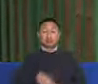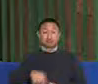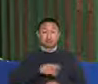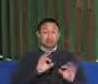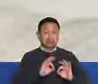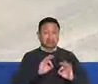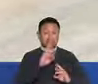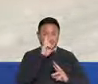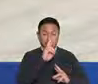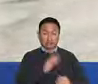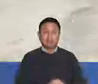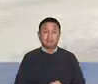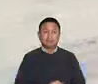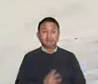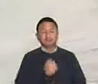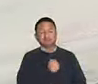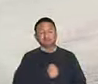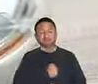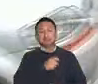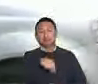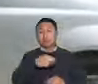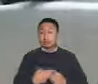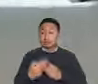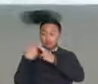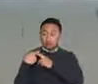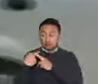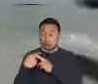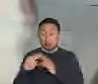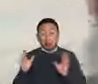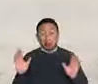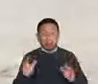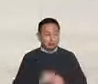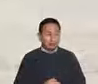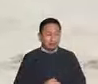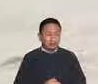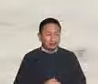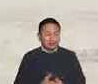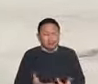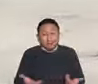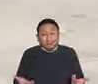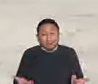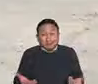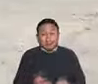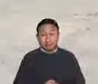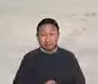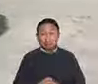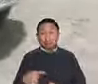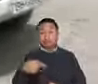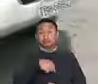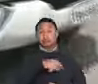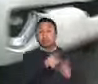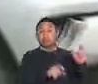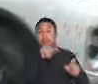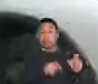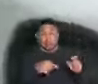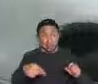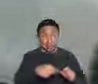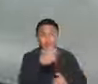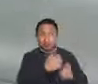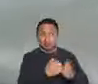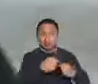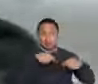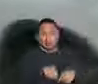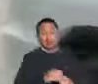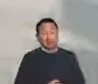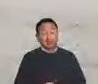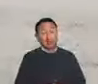por las calles. Lamentan que nadie asuma la responsabilidad y busque una solución. Mientras tanto, son los ciudadanos quienes deben